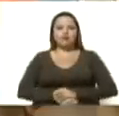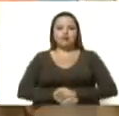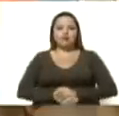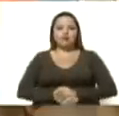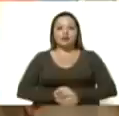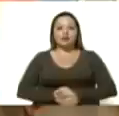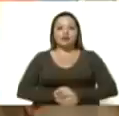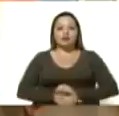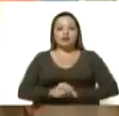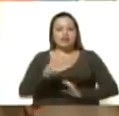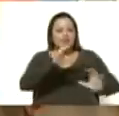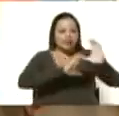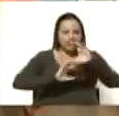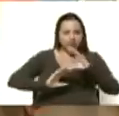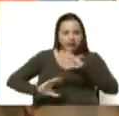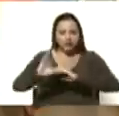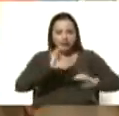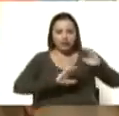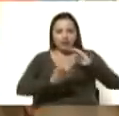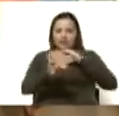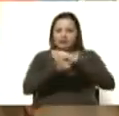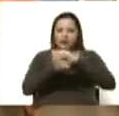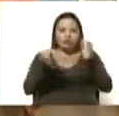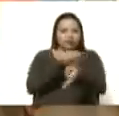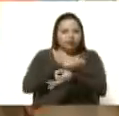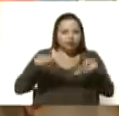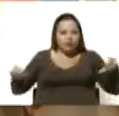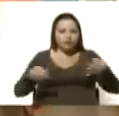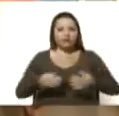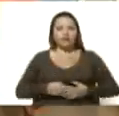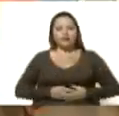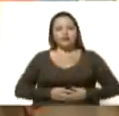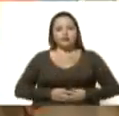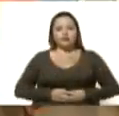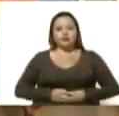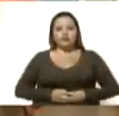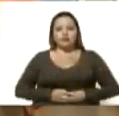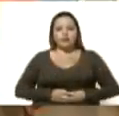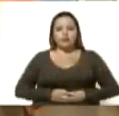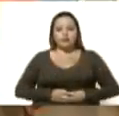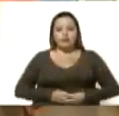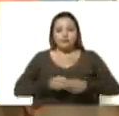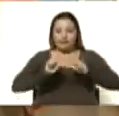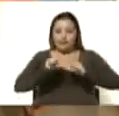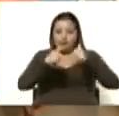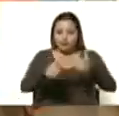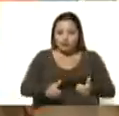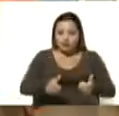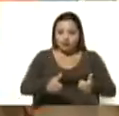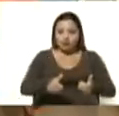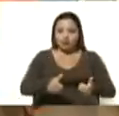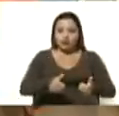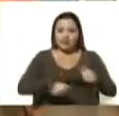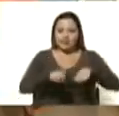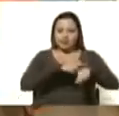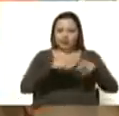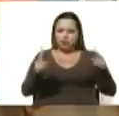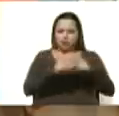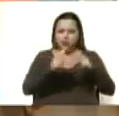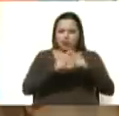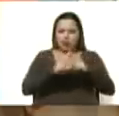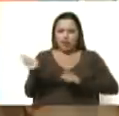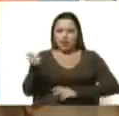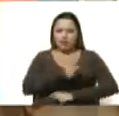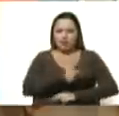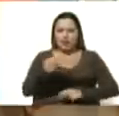técnicamente, científicamente impecable, a partir del momento en que se conoció, en el mes de